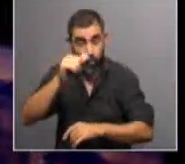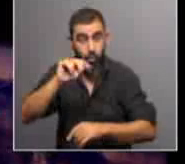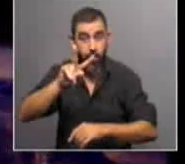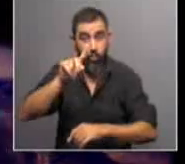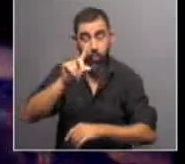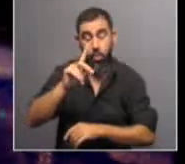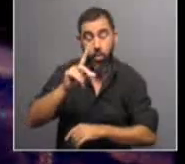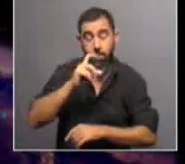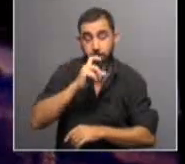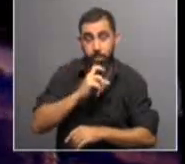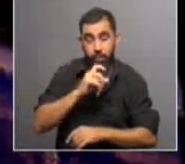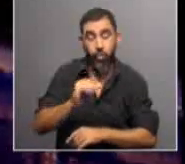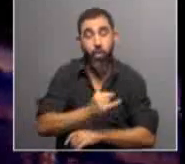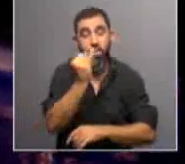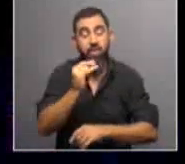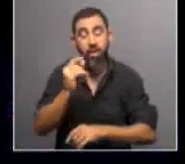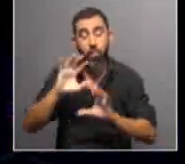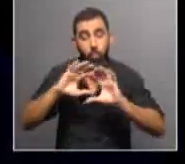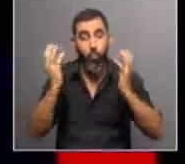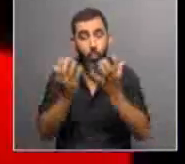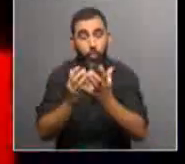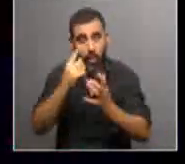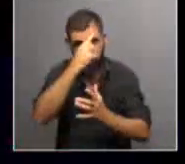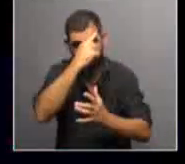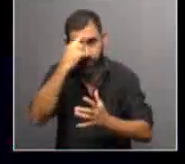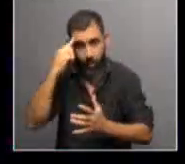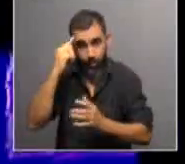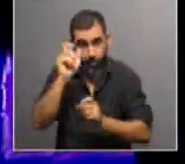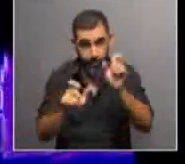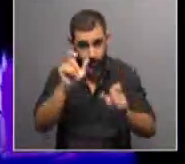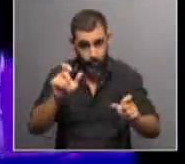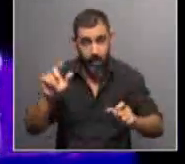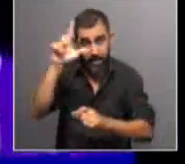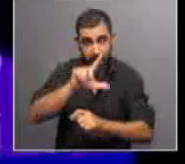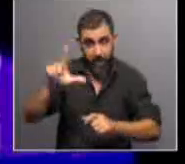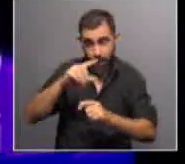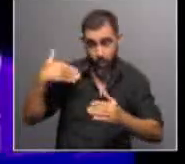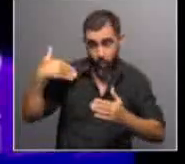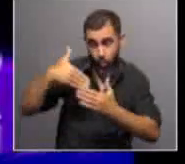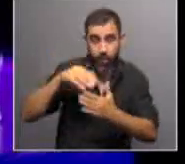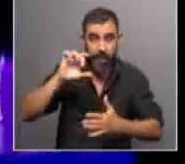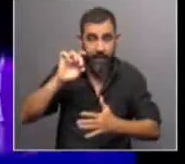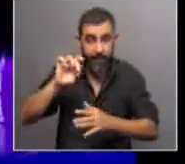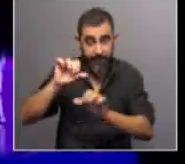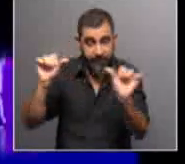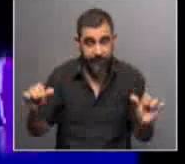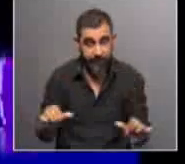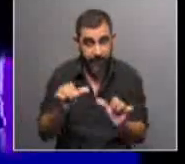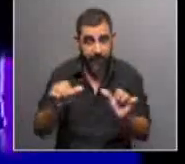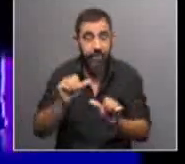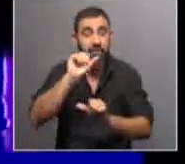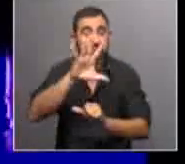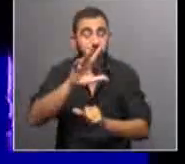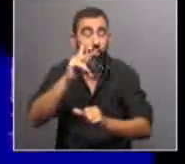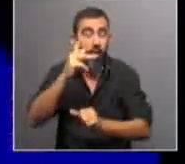de marzo, es el Día Mundial del Síndrome de Down, y desde el lunes pasado, desde el 15, se está realizando la